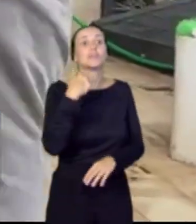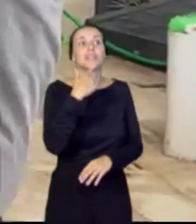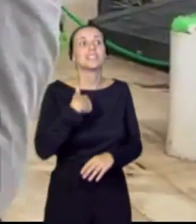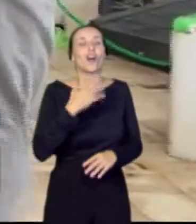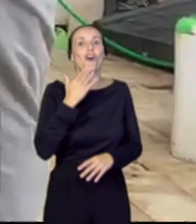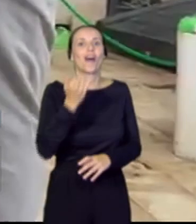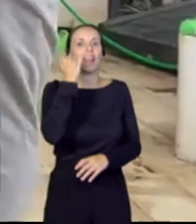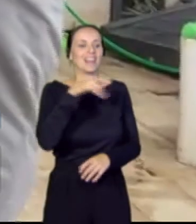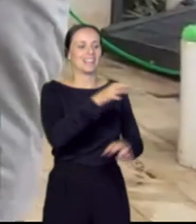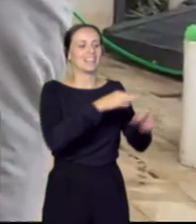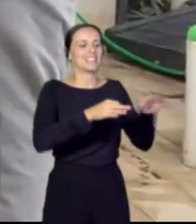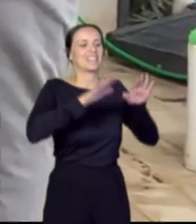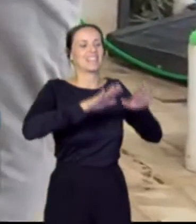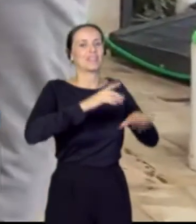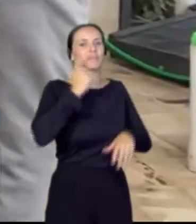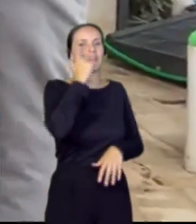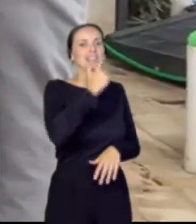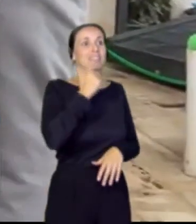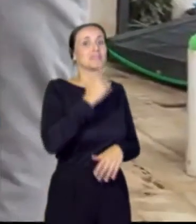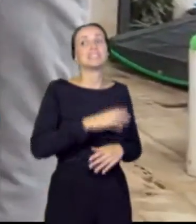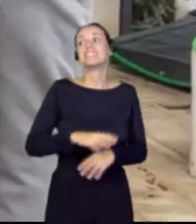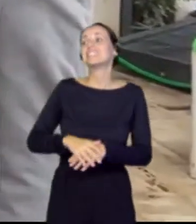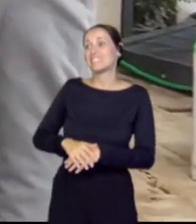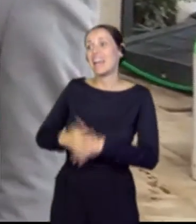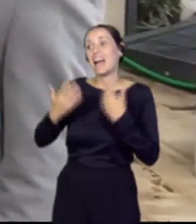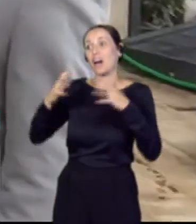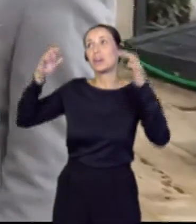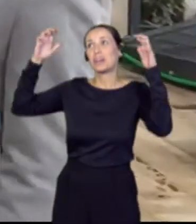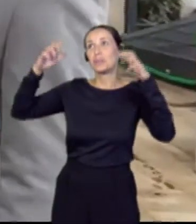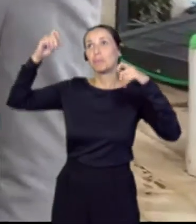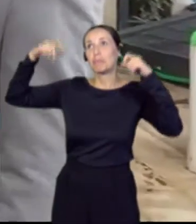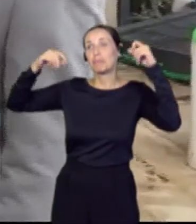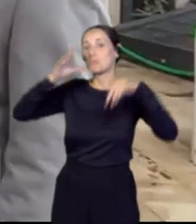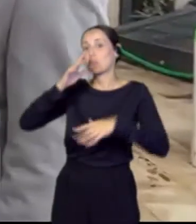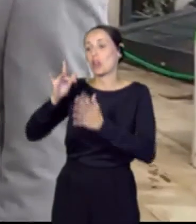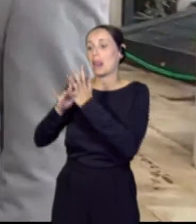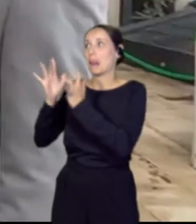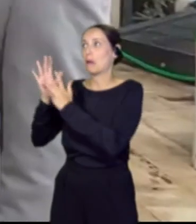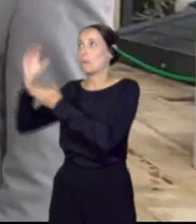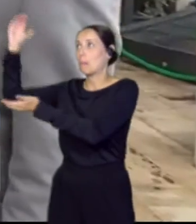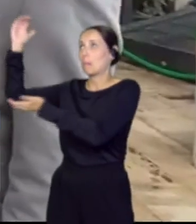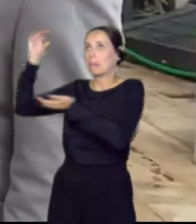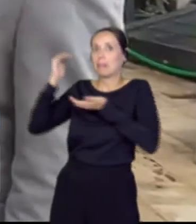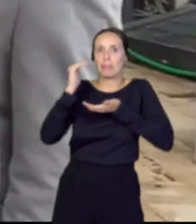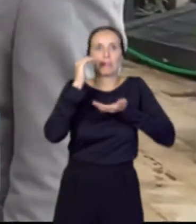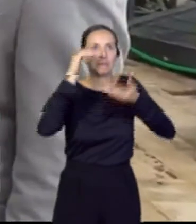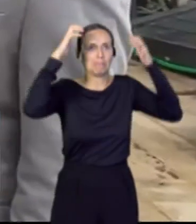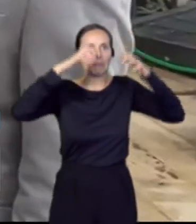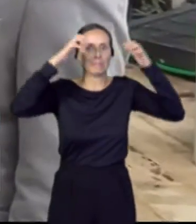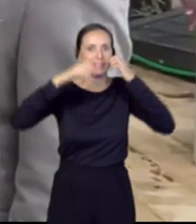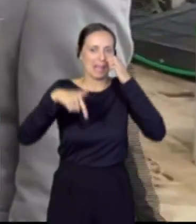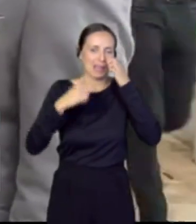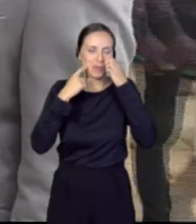este archipiélago, ¿no? Sí, sí, aunque hemos traído la lluvia lagunera, como pueden ver a lo mejor los espectadores, no sé si lo ven, nada habitual en esta